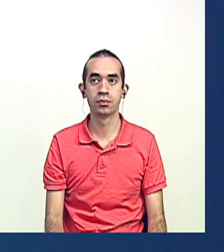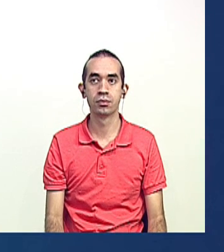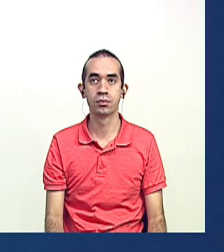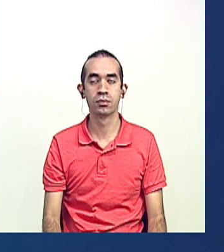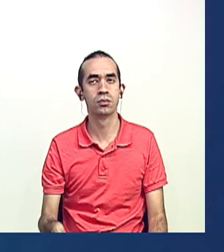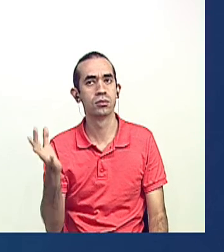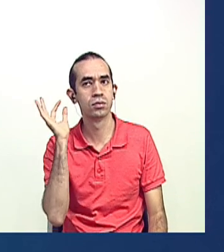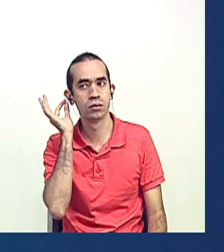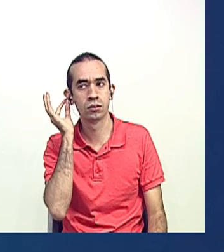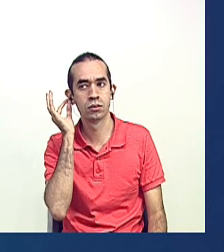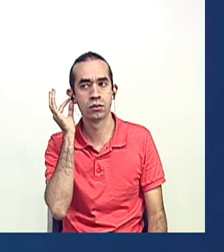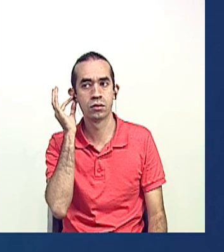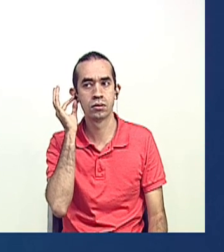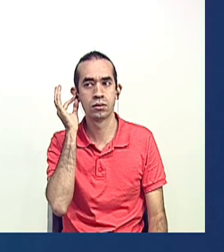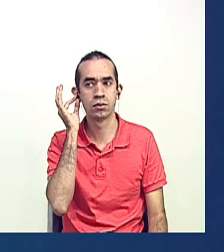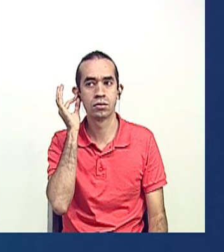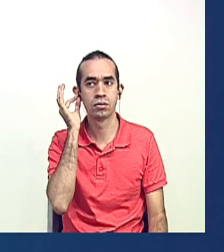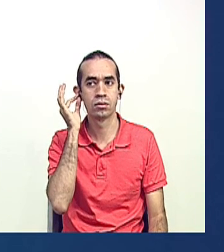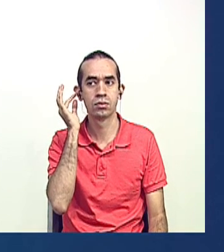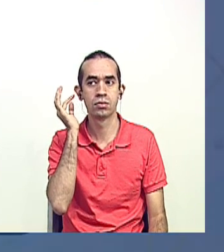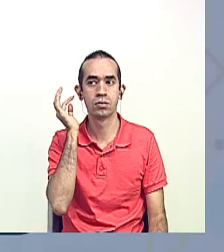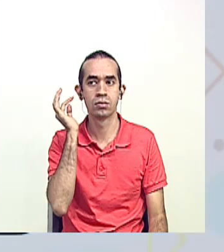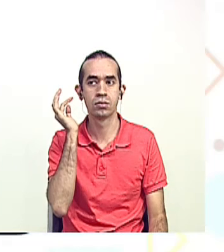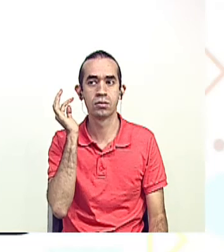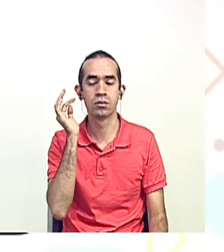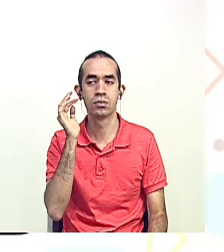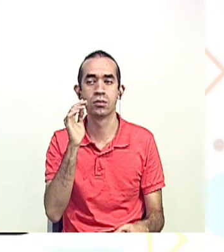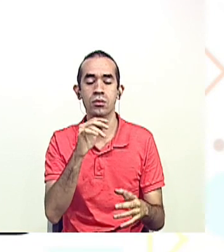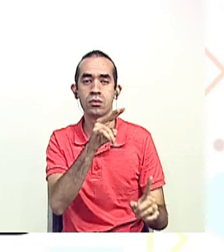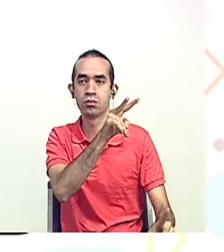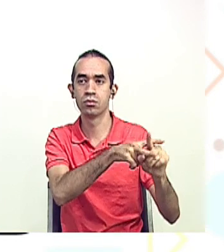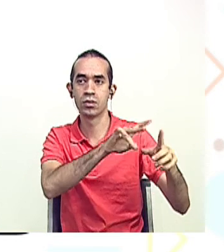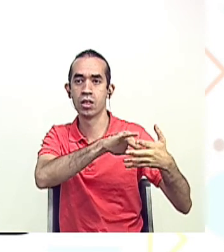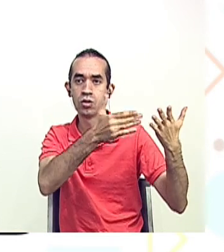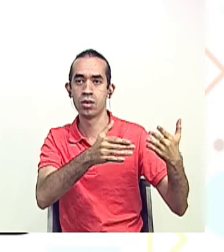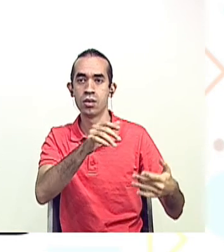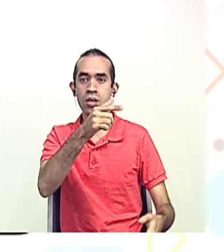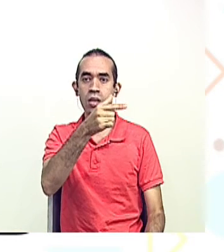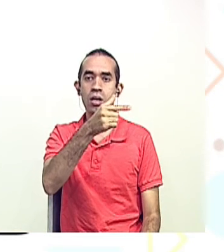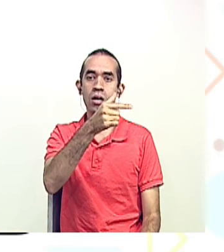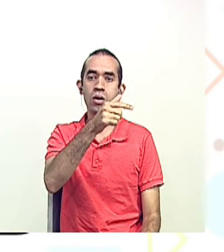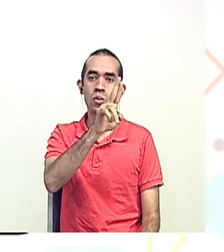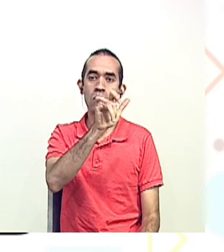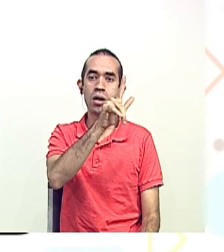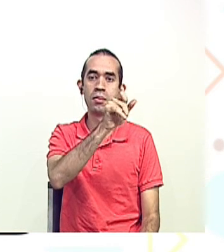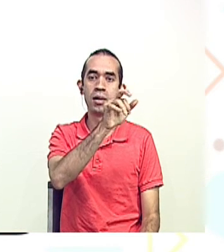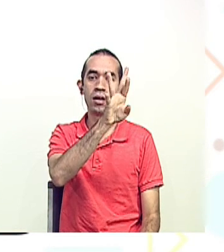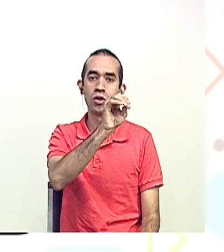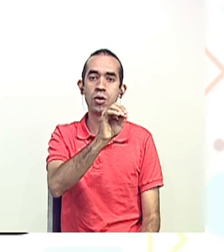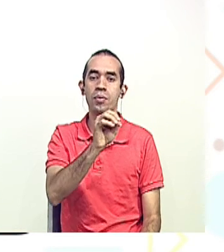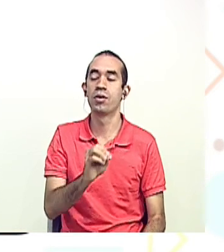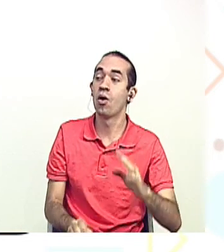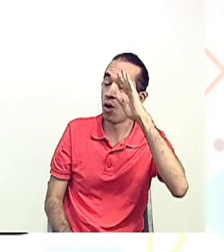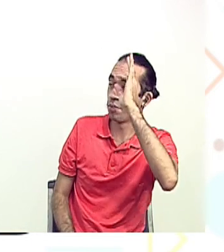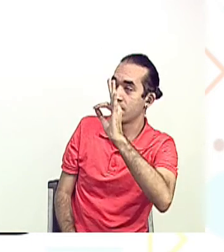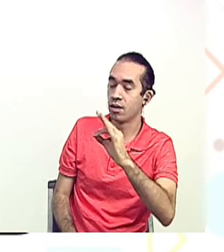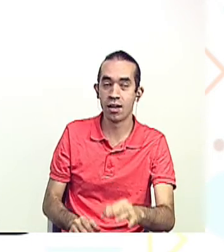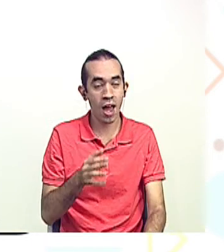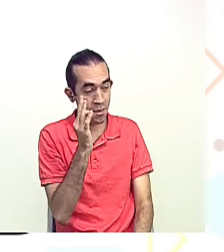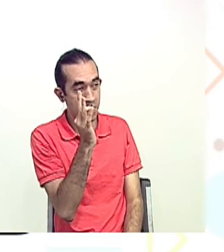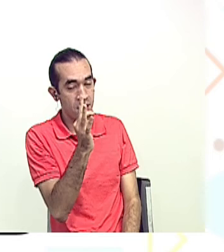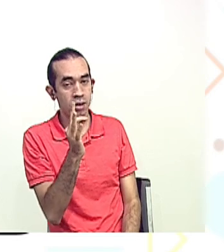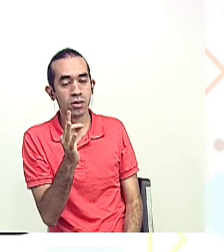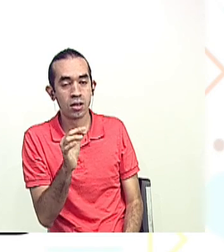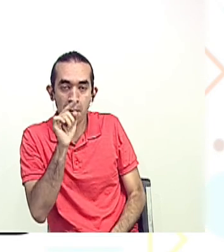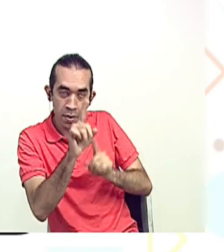Tenemos en nuestro equipo al estudiante Gualberto. Hola, profe, ¿cómo ha estado? Bien, ¿y usted? Quería